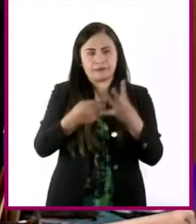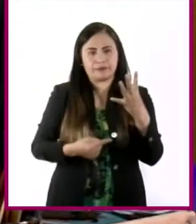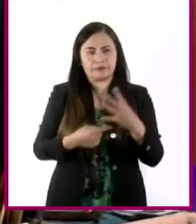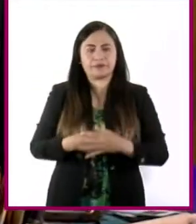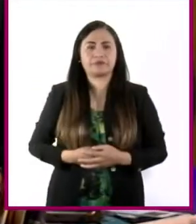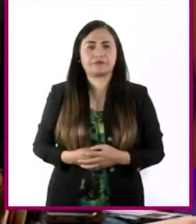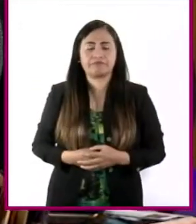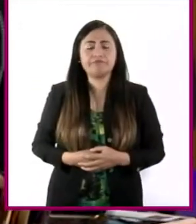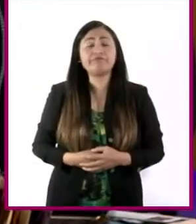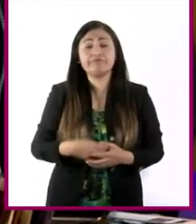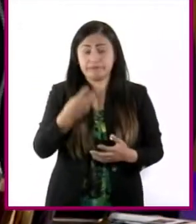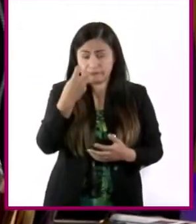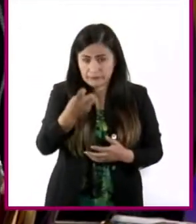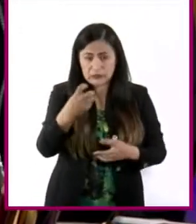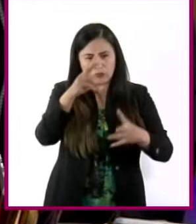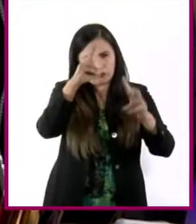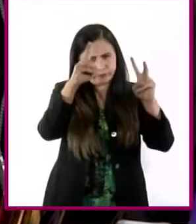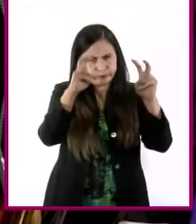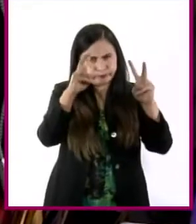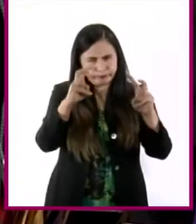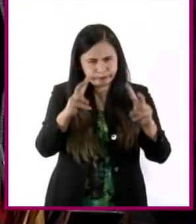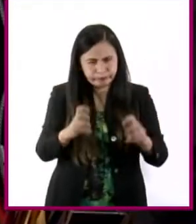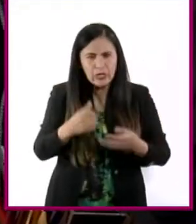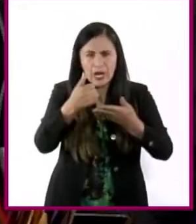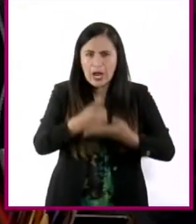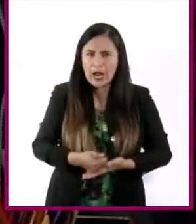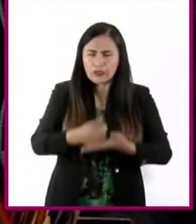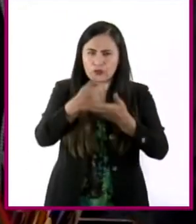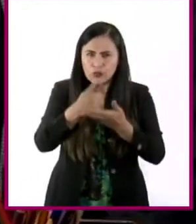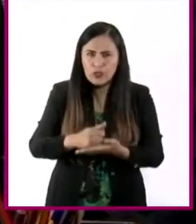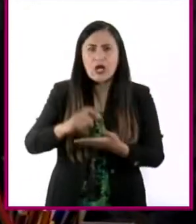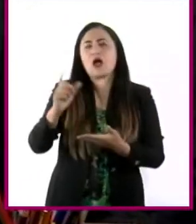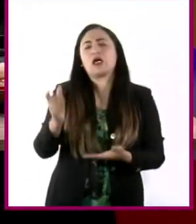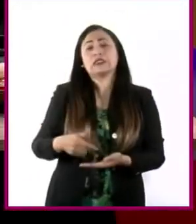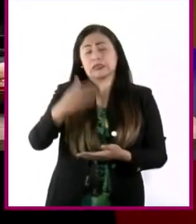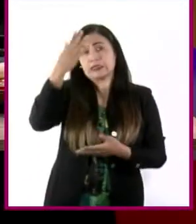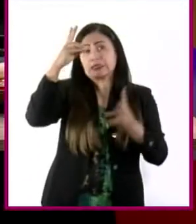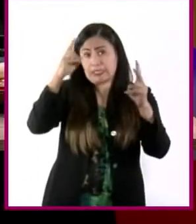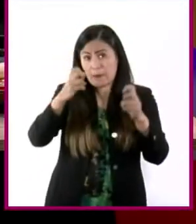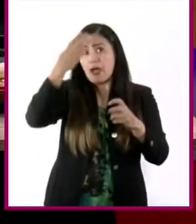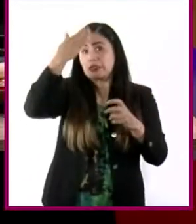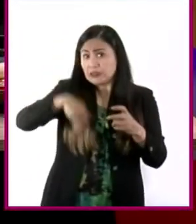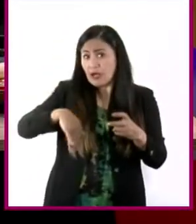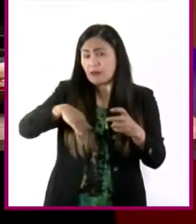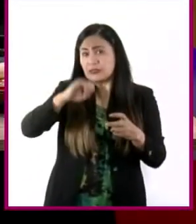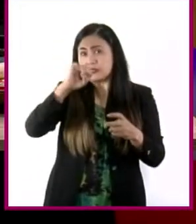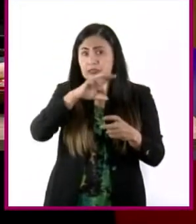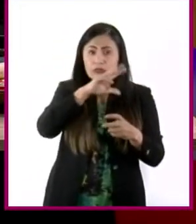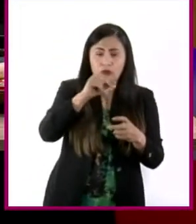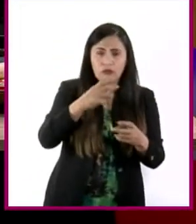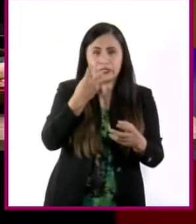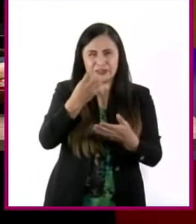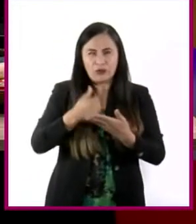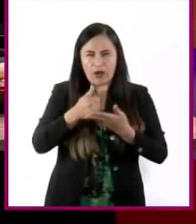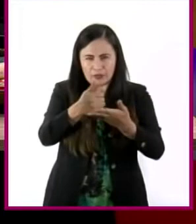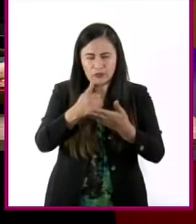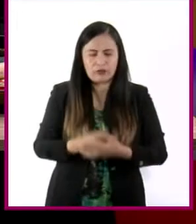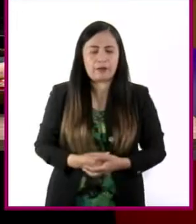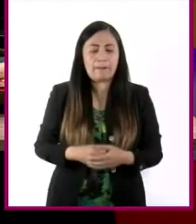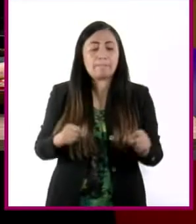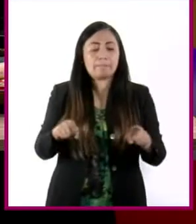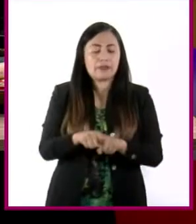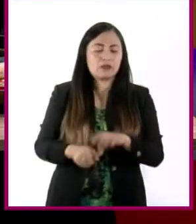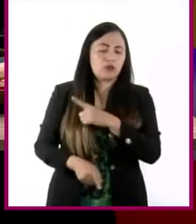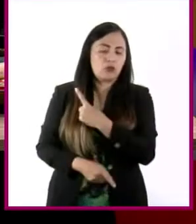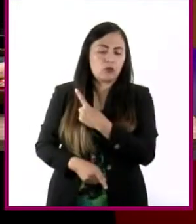aspectos demográficos, ayuda mucho tener una idea acerca de cuánto saben del tema. Por último, la ocasión. Este elemento se refiere